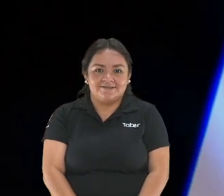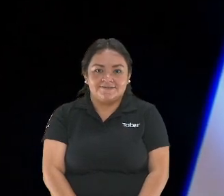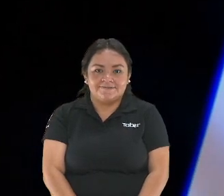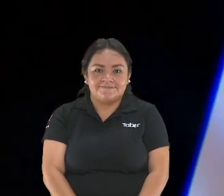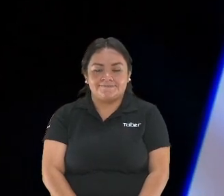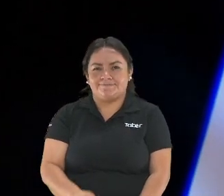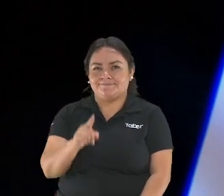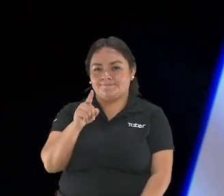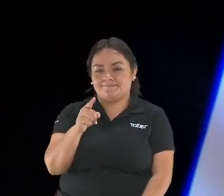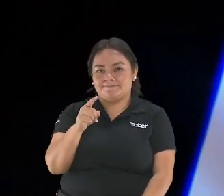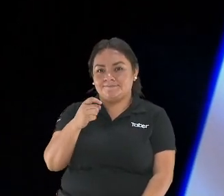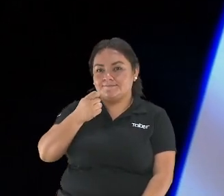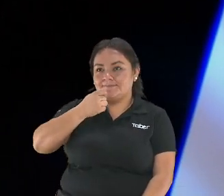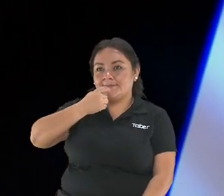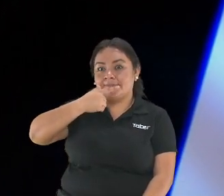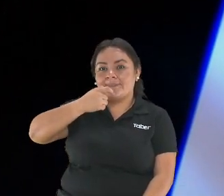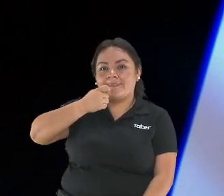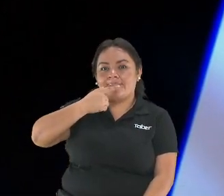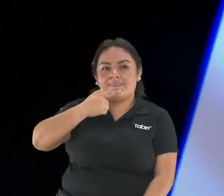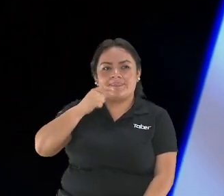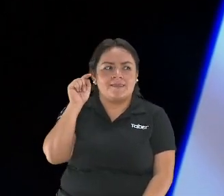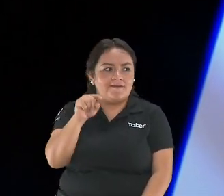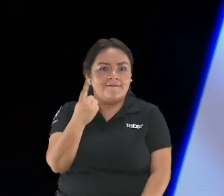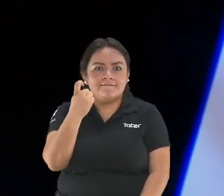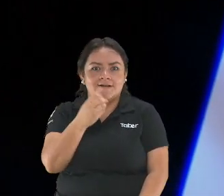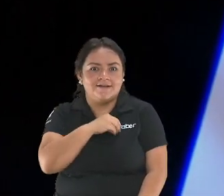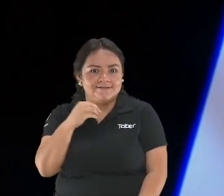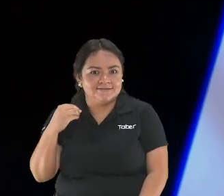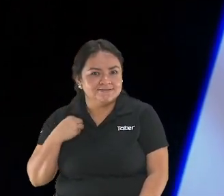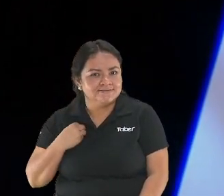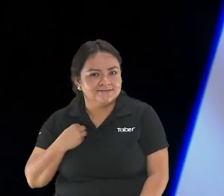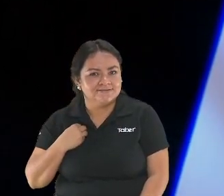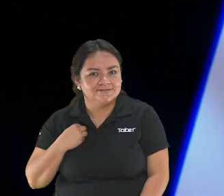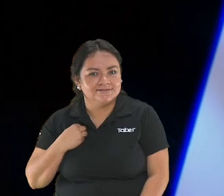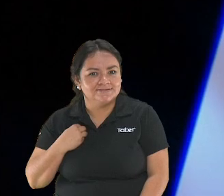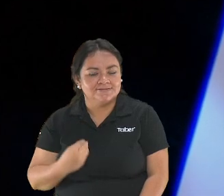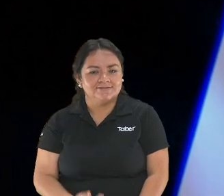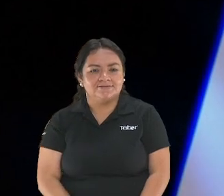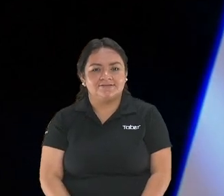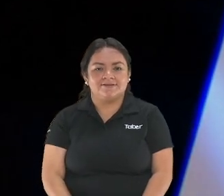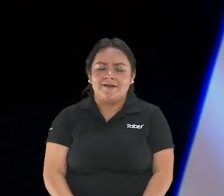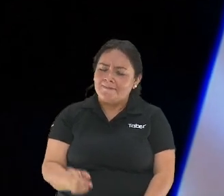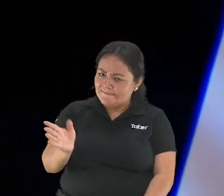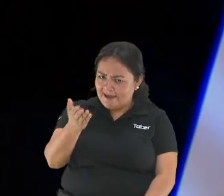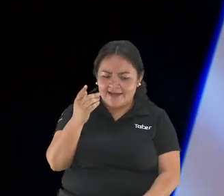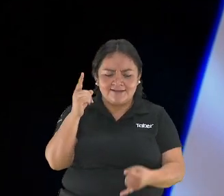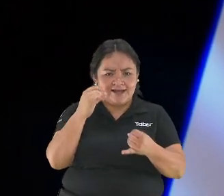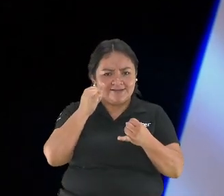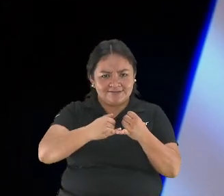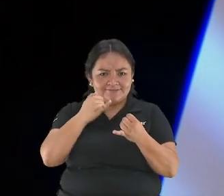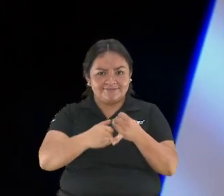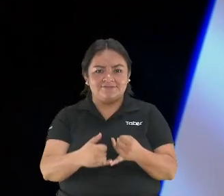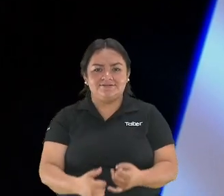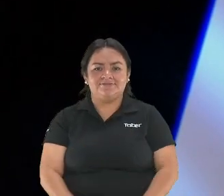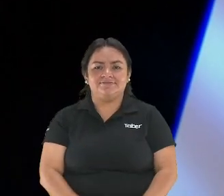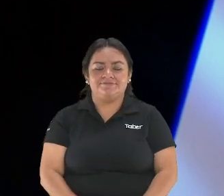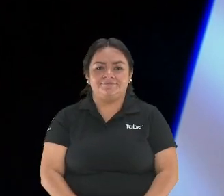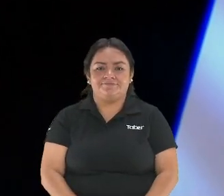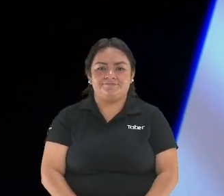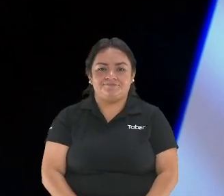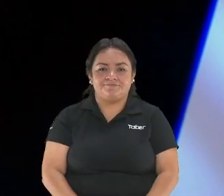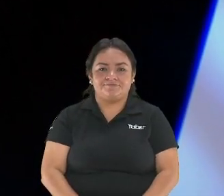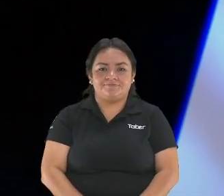usted está dando medicinas y no ha terminado su doctorado vaya y termine lo